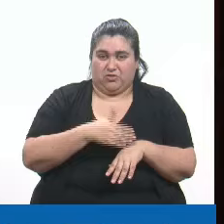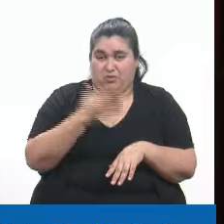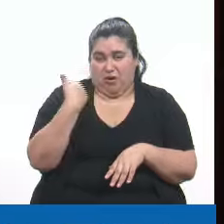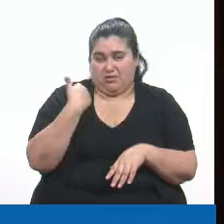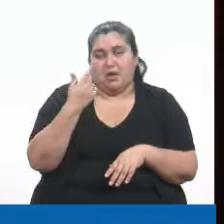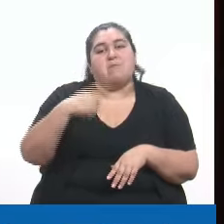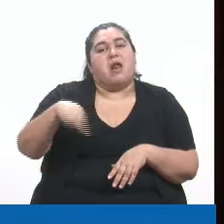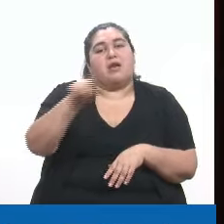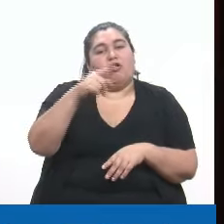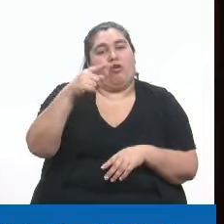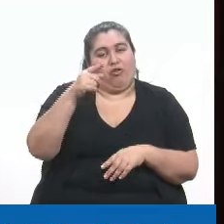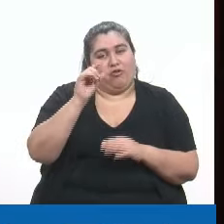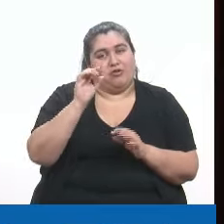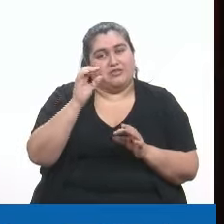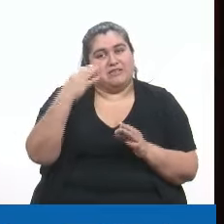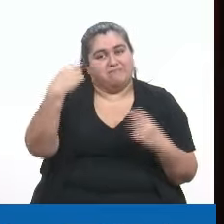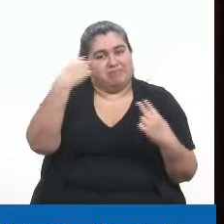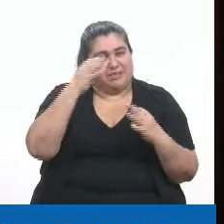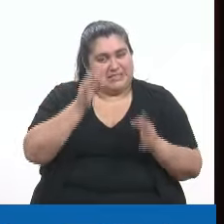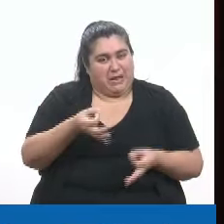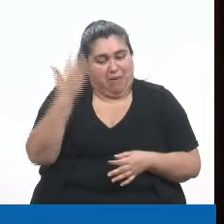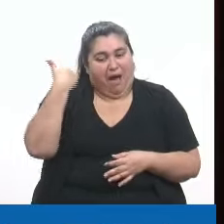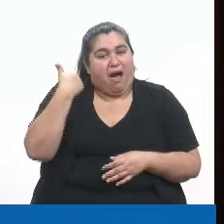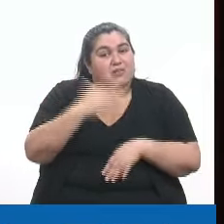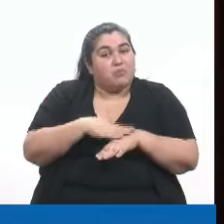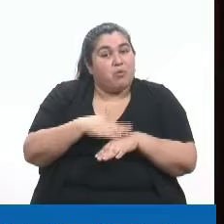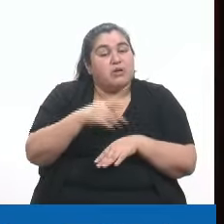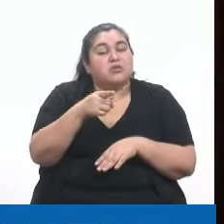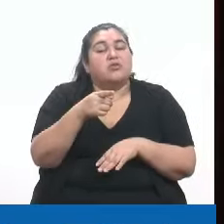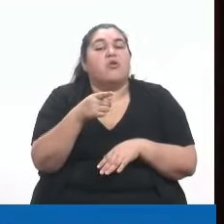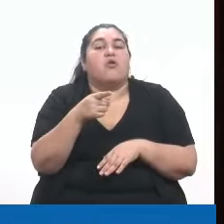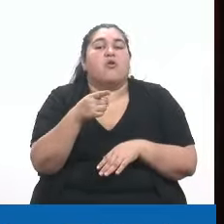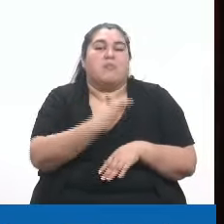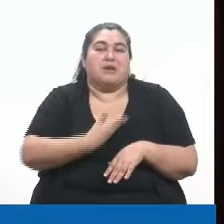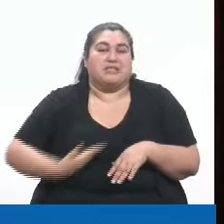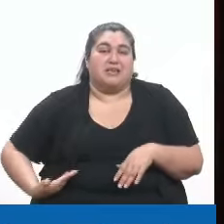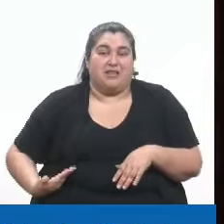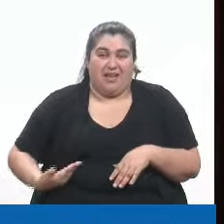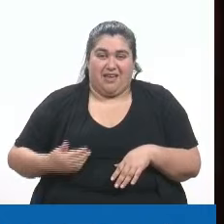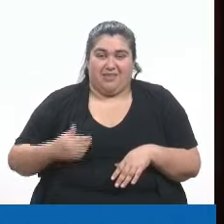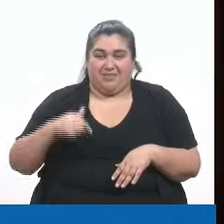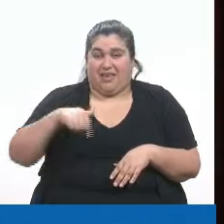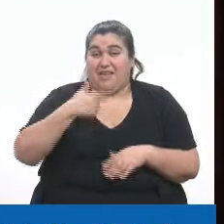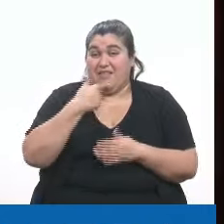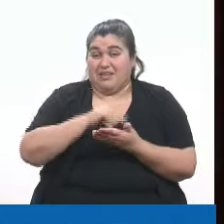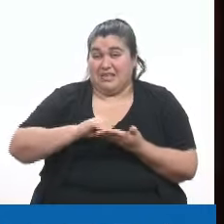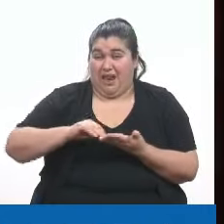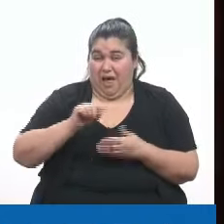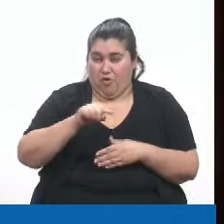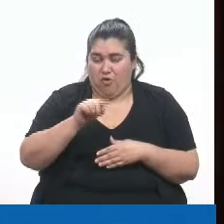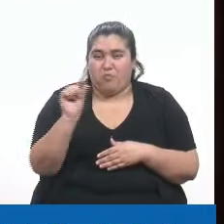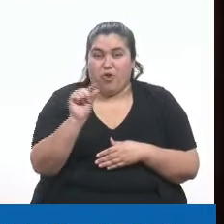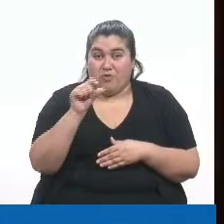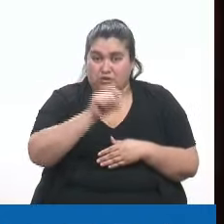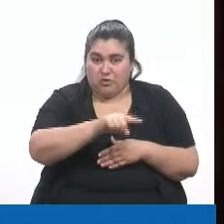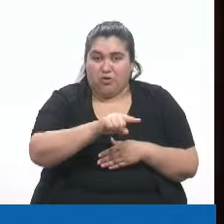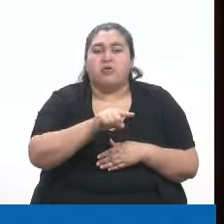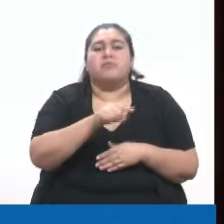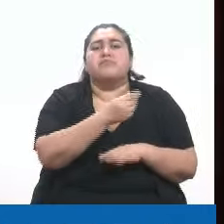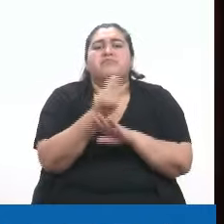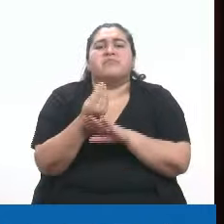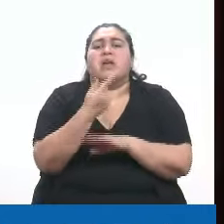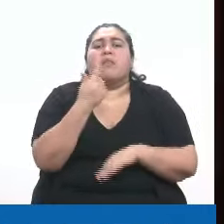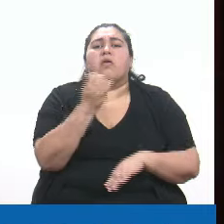que todos se enteren cuando estaba conduciendo este recinto el presidente provisional del senado denunciando